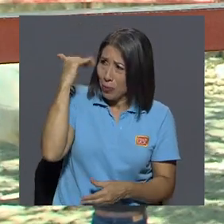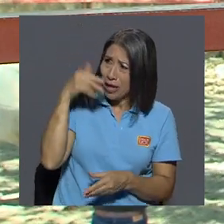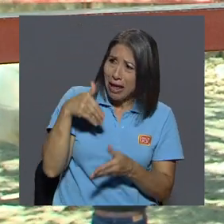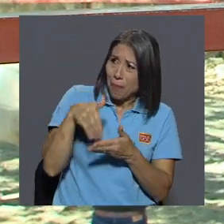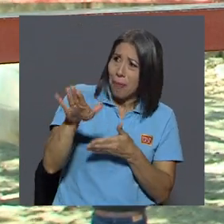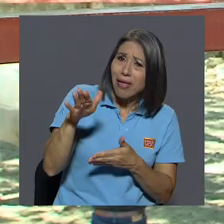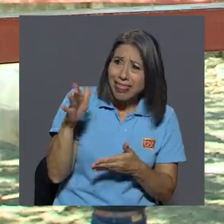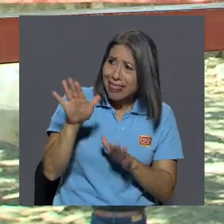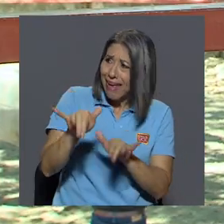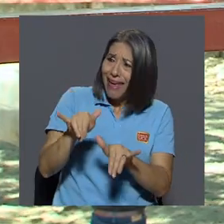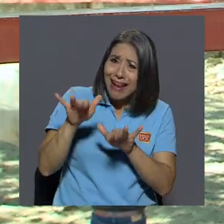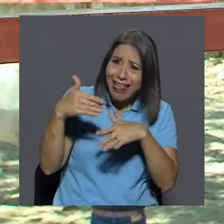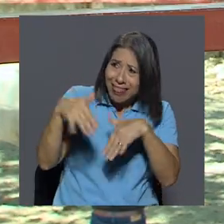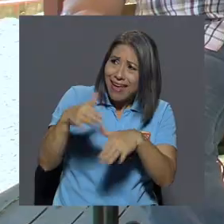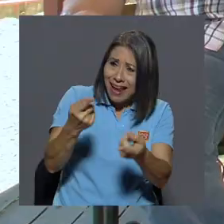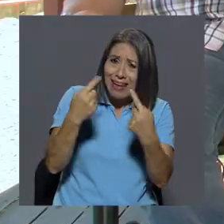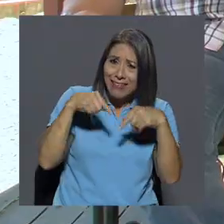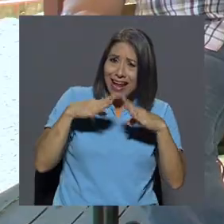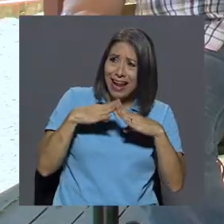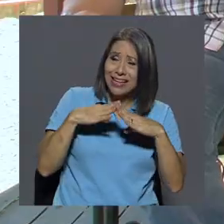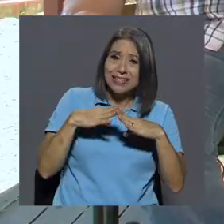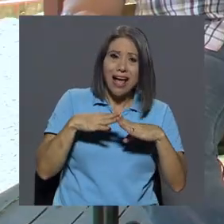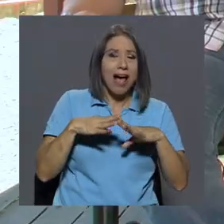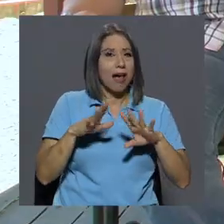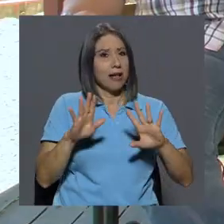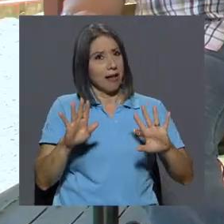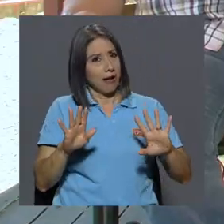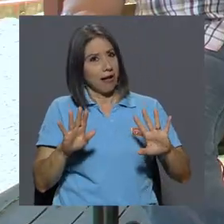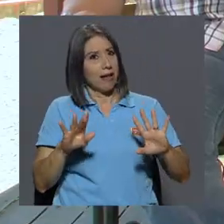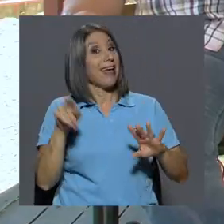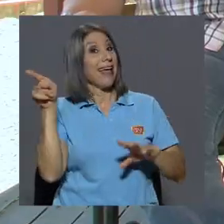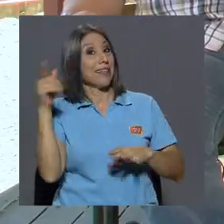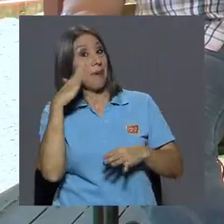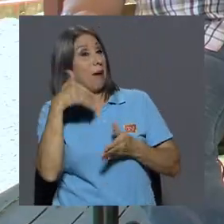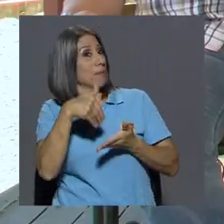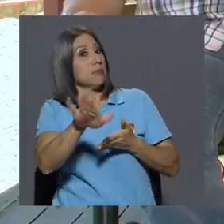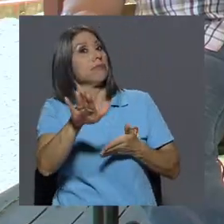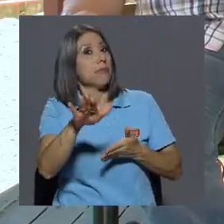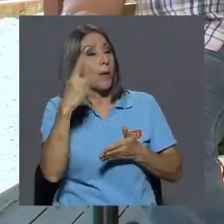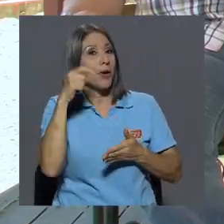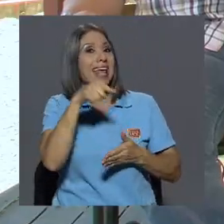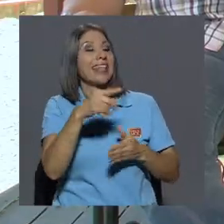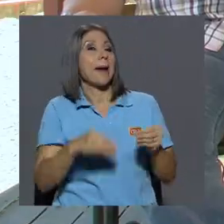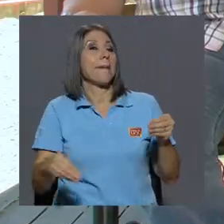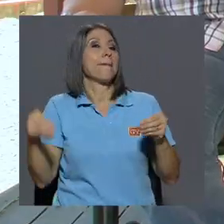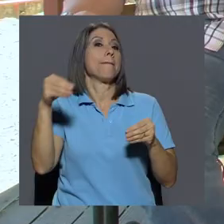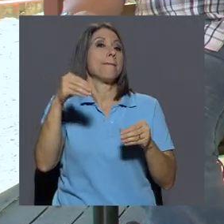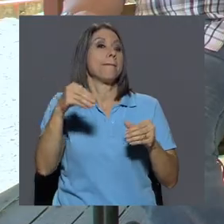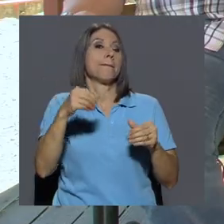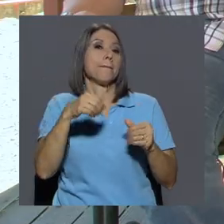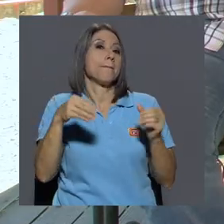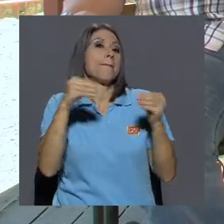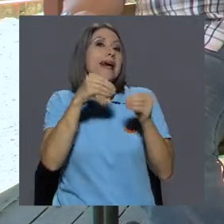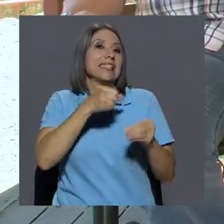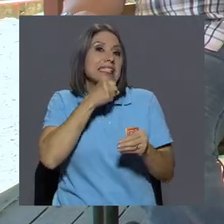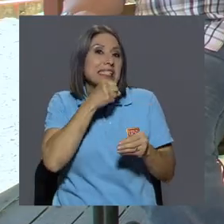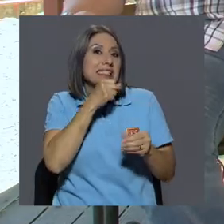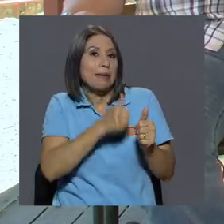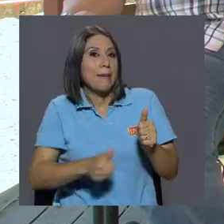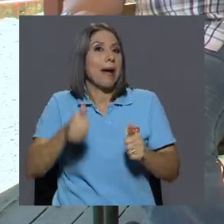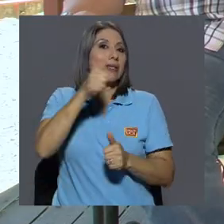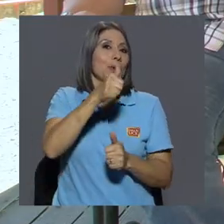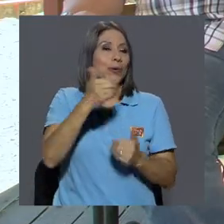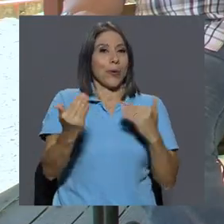ahí. Déjela que venga. Y entonces... me la corrió porque era mucho mayor que yo. Entonces, era muy amiga de la